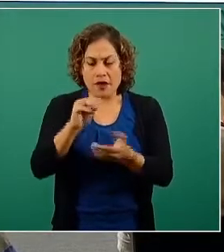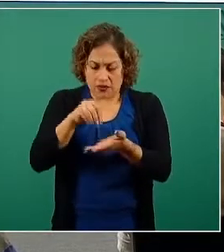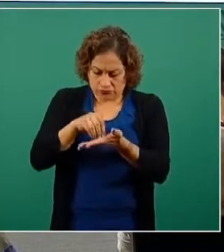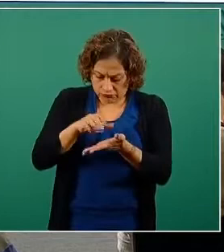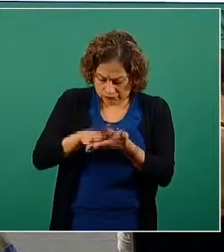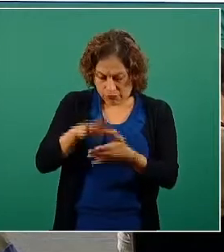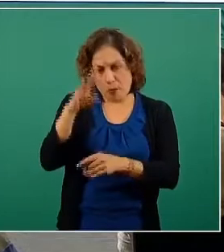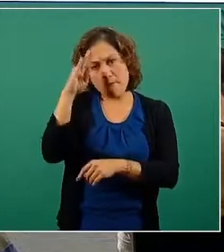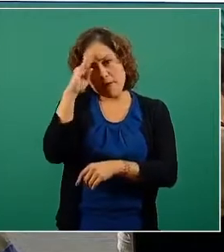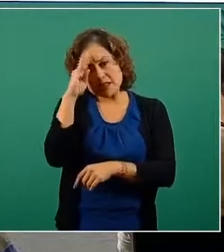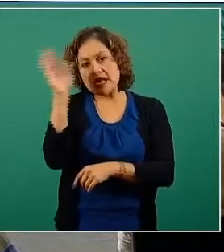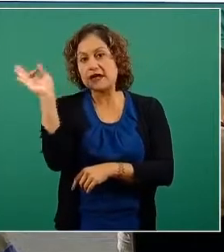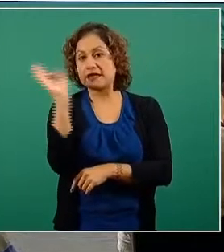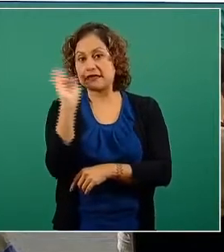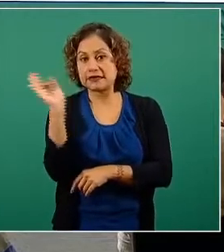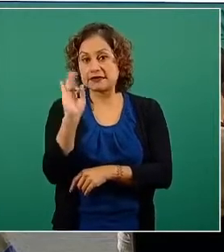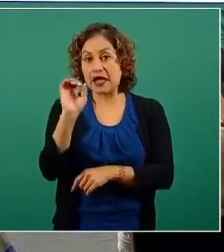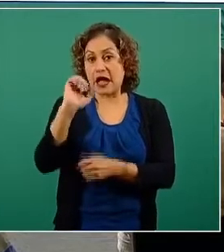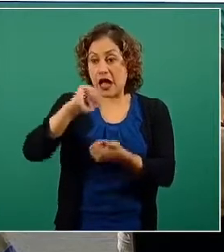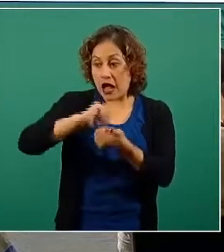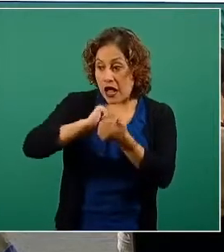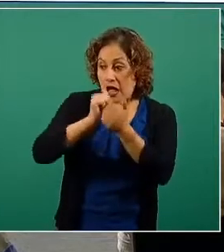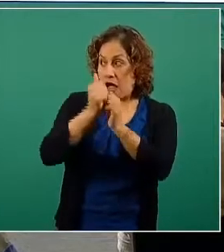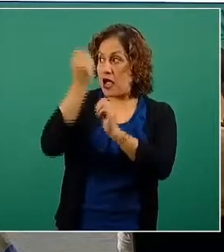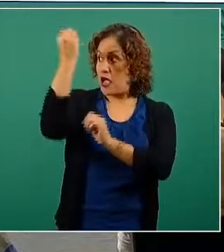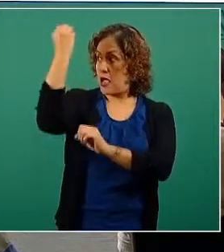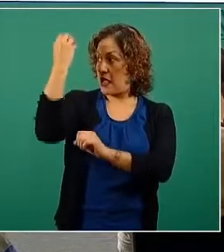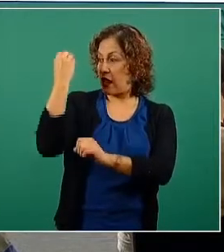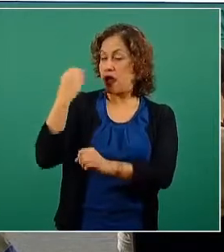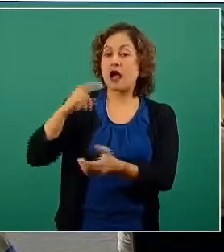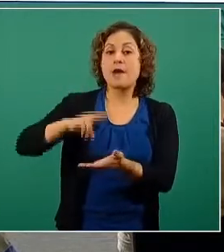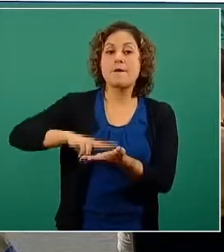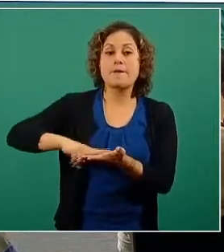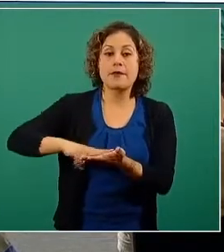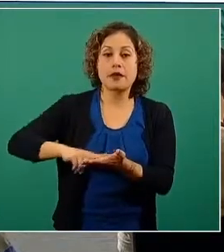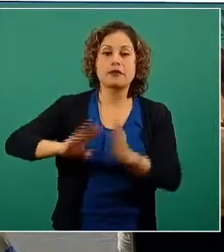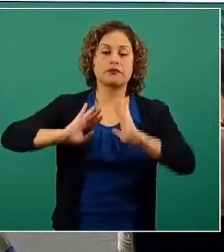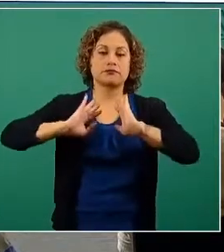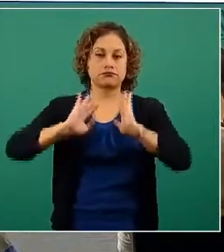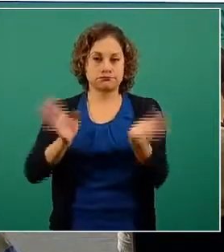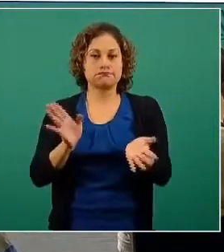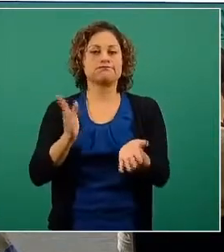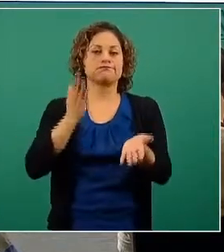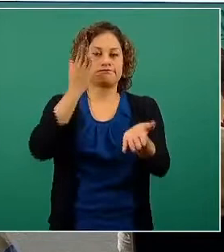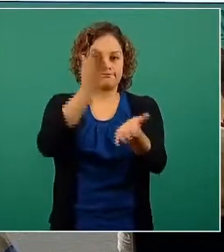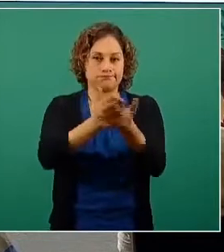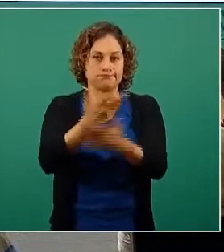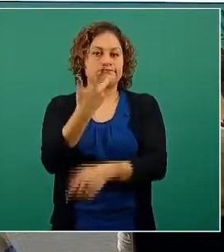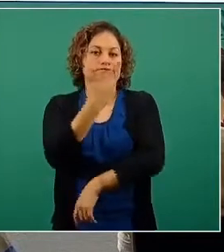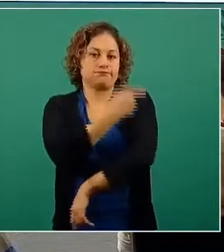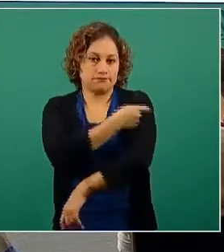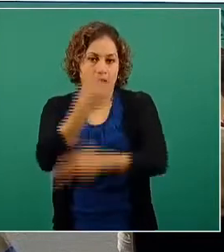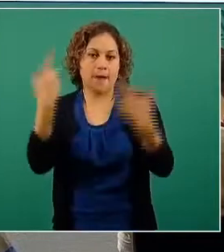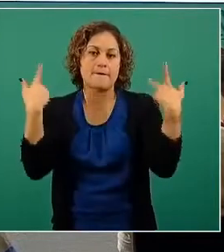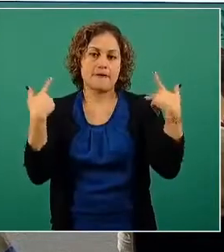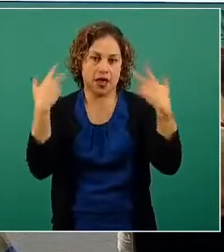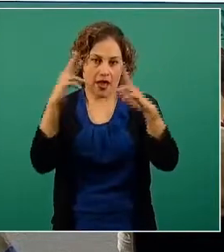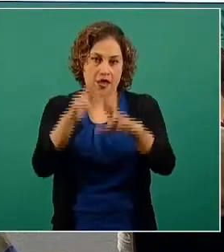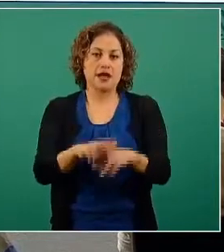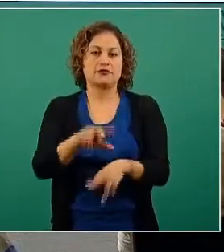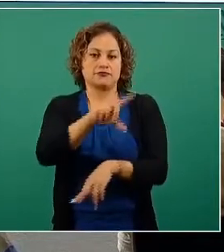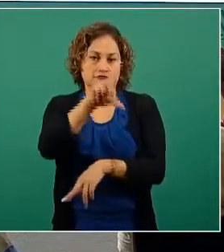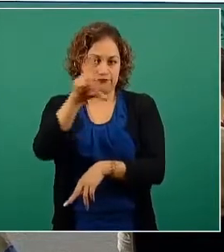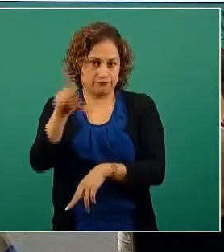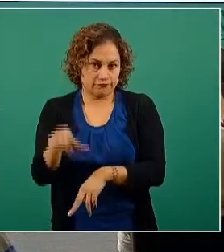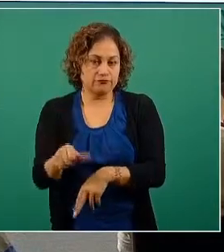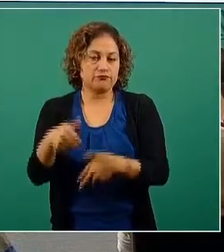semáforo verde, se tiene contemplado que llegará el momento en que se haga justo también la identificación del personal educativo que se